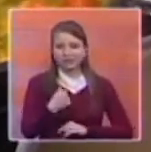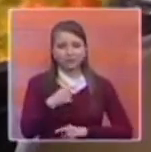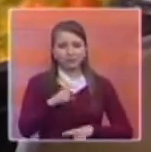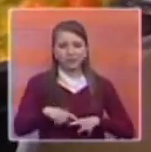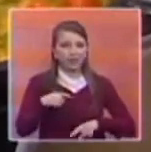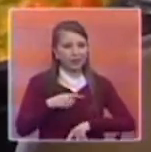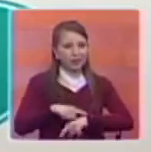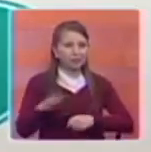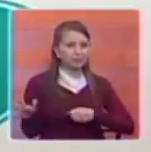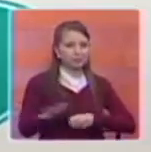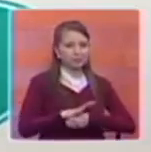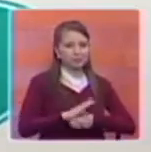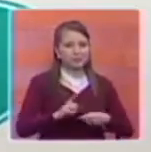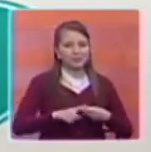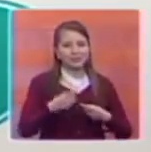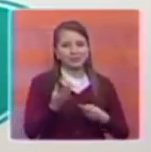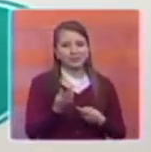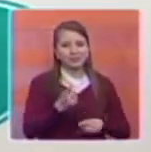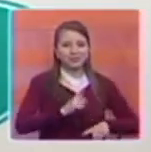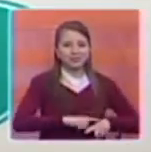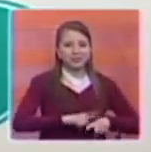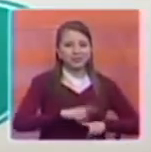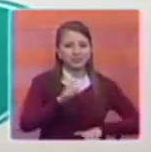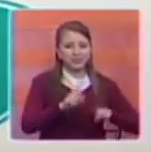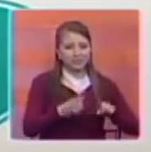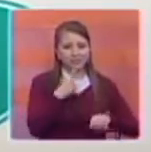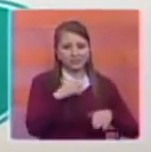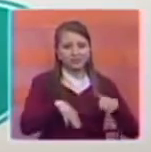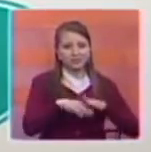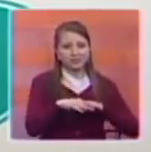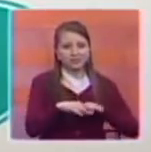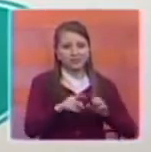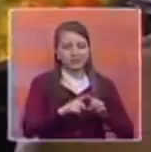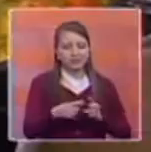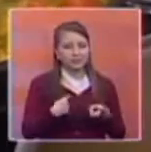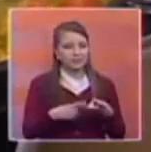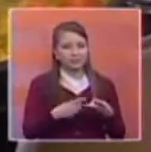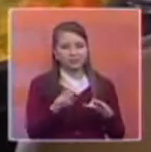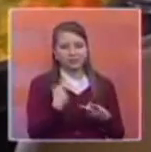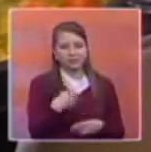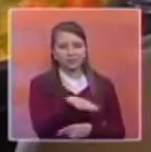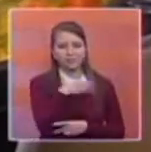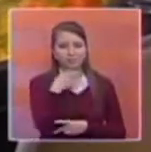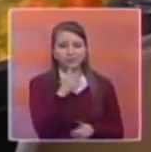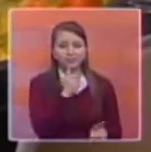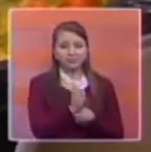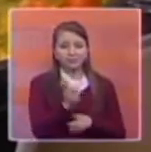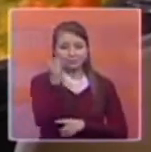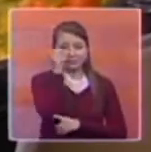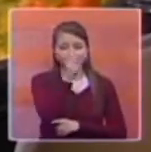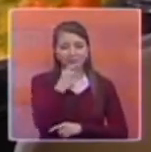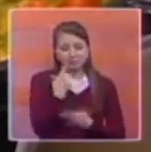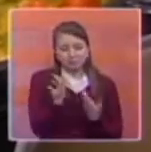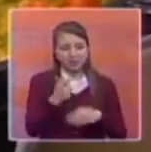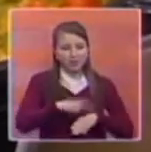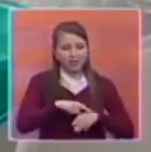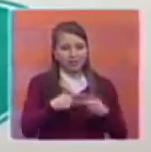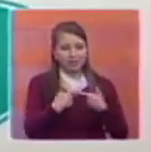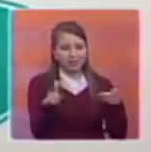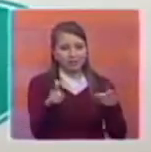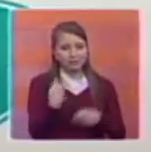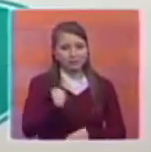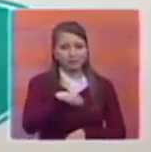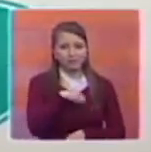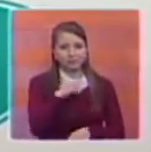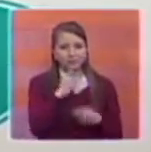sobra. Ni el tiempo, bueno, a veces el tiempo sí me da, pero la plata, no, a nadie. Entonces, si nos sobra el tiempo, como a